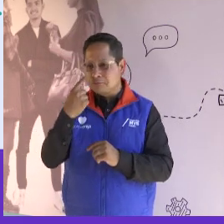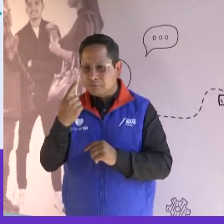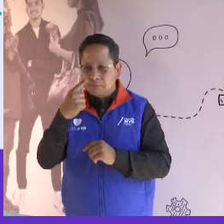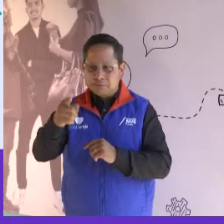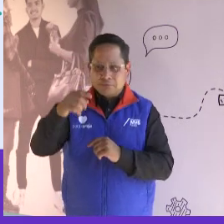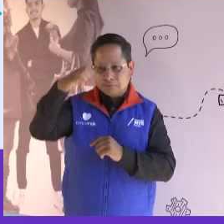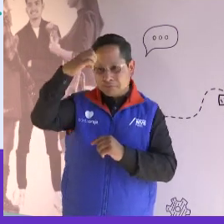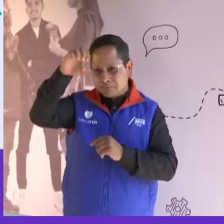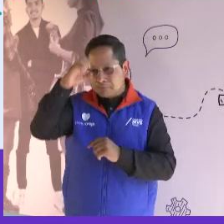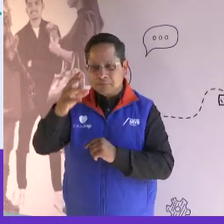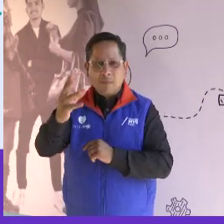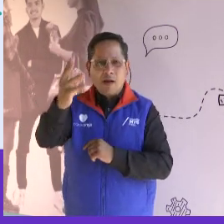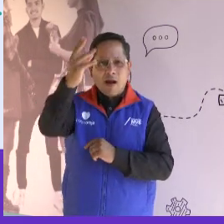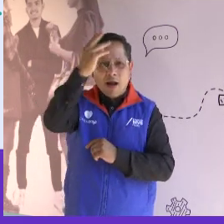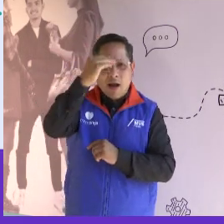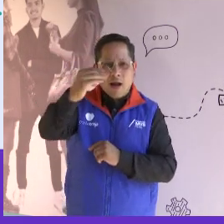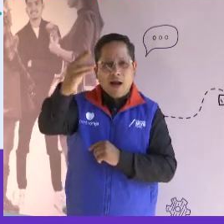poder